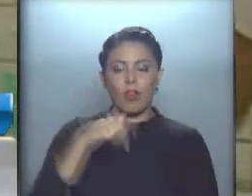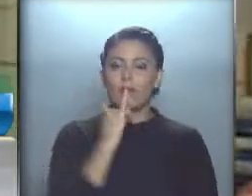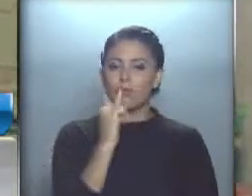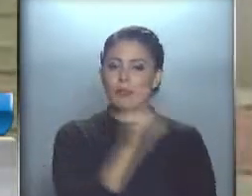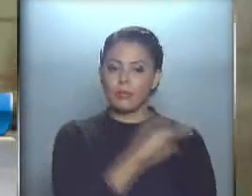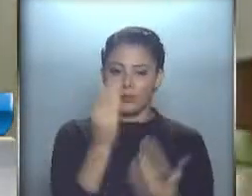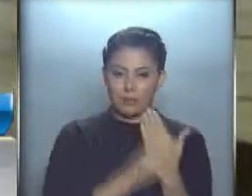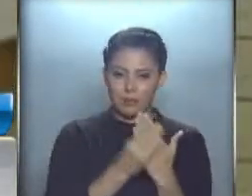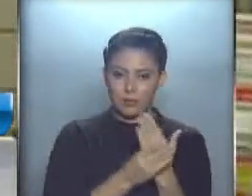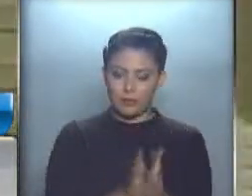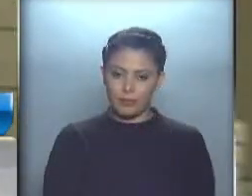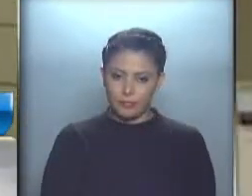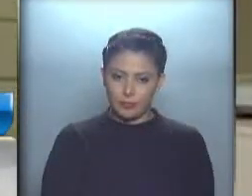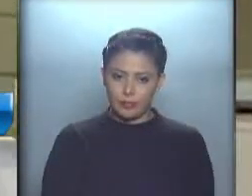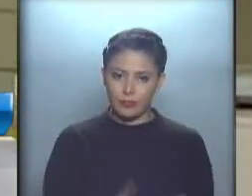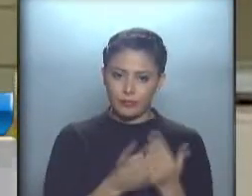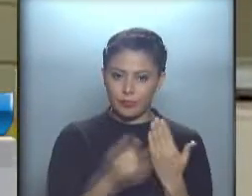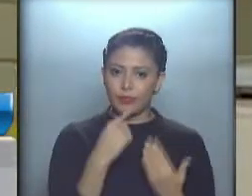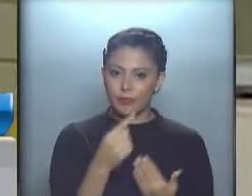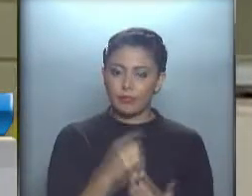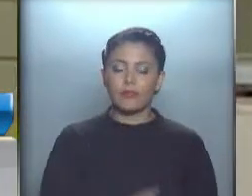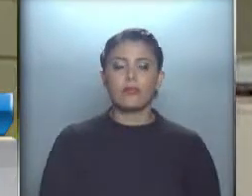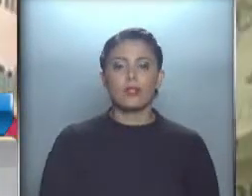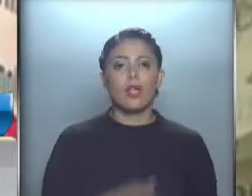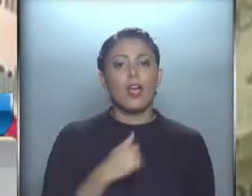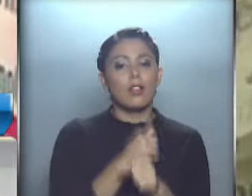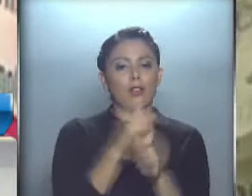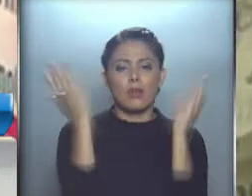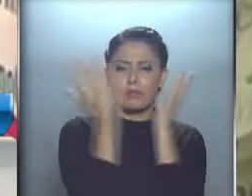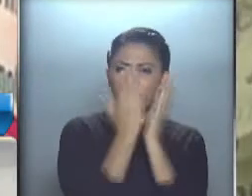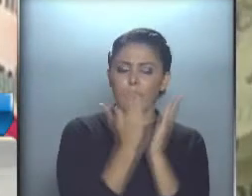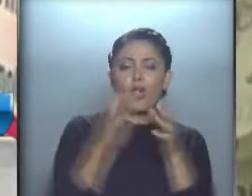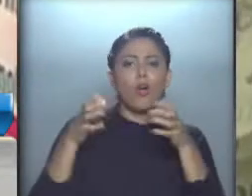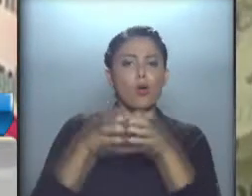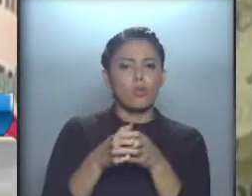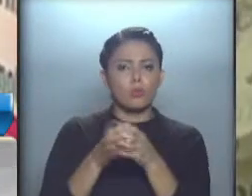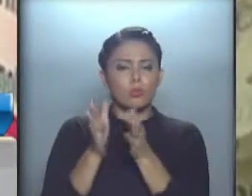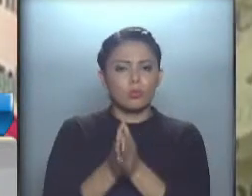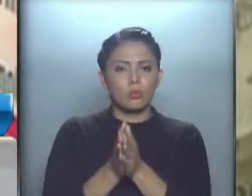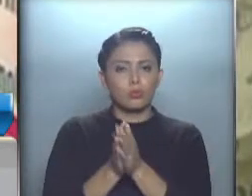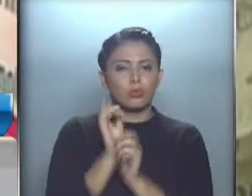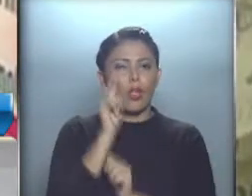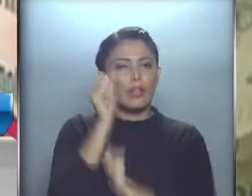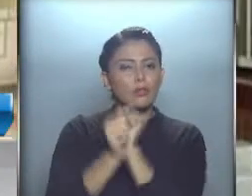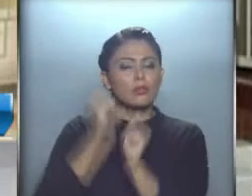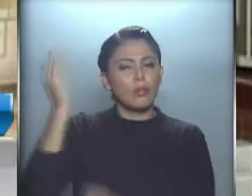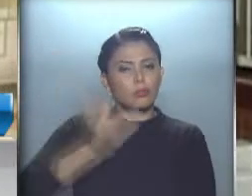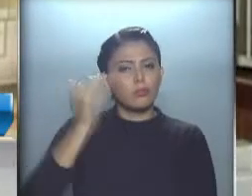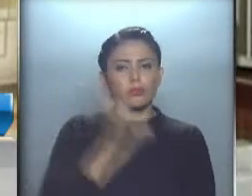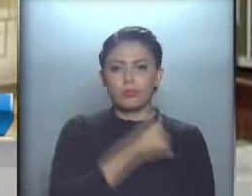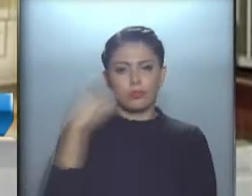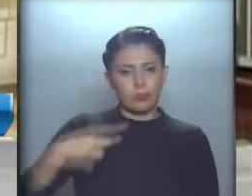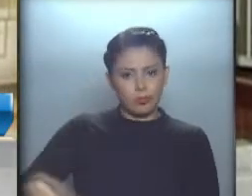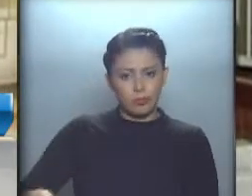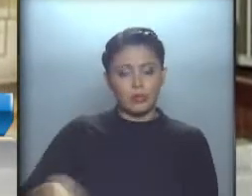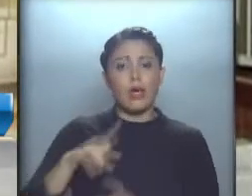Se ha establecido un proceso de análisis junto a la industria de medicamentos para retrotraer los precios al 15